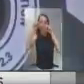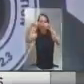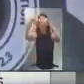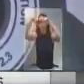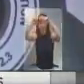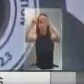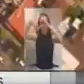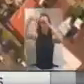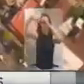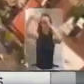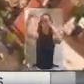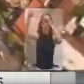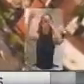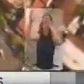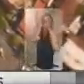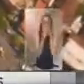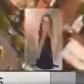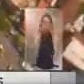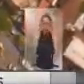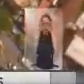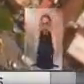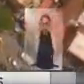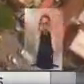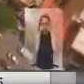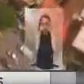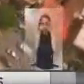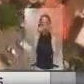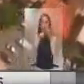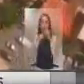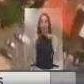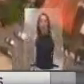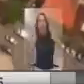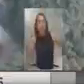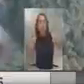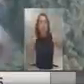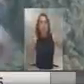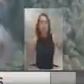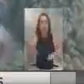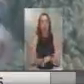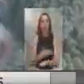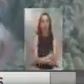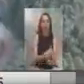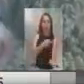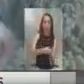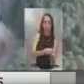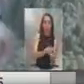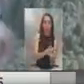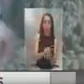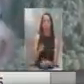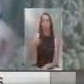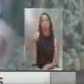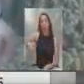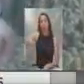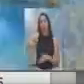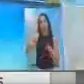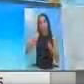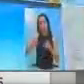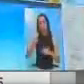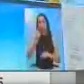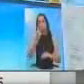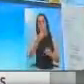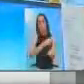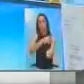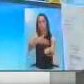tiempo real. Una perfecta impresión de cómo sería volar. Son compras planificadas, es un juguete caro, hay desde